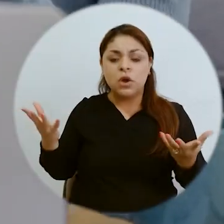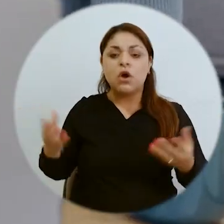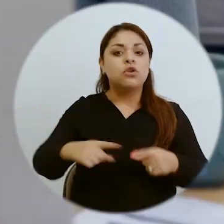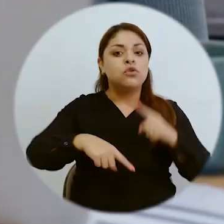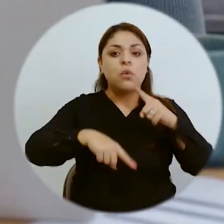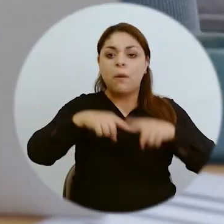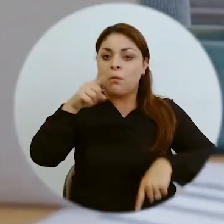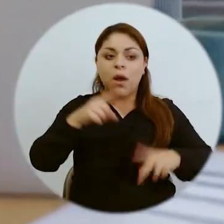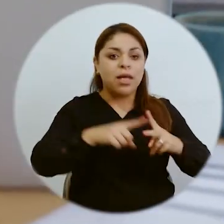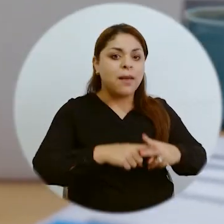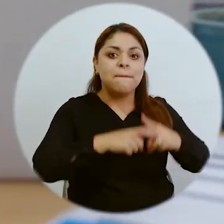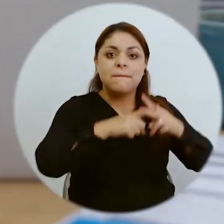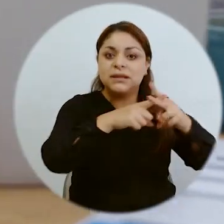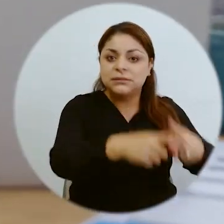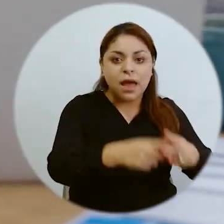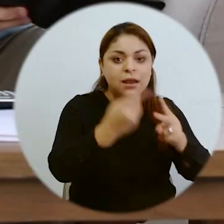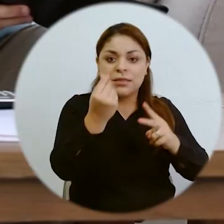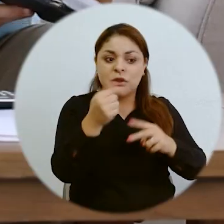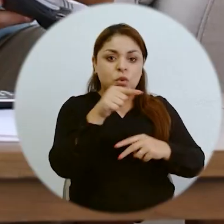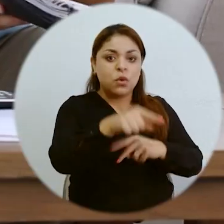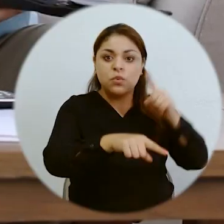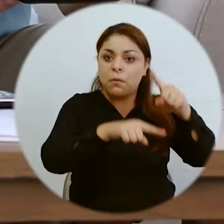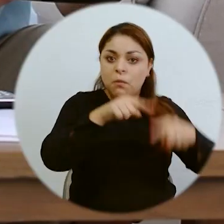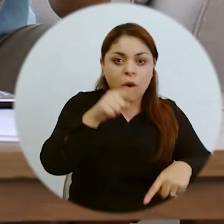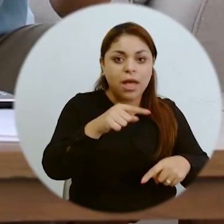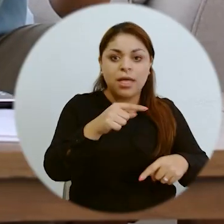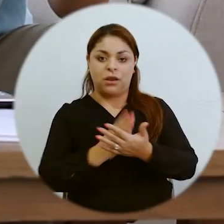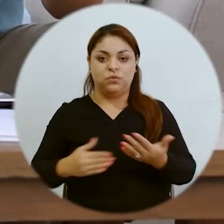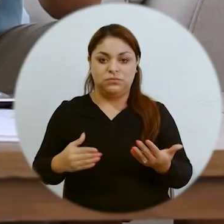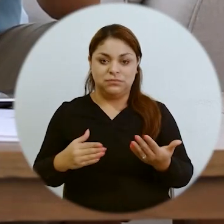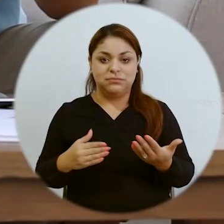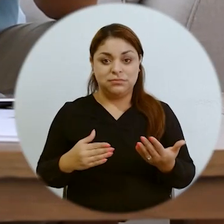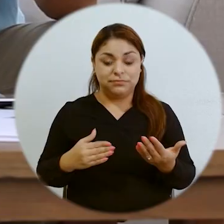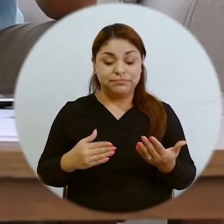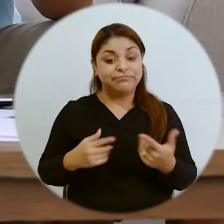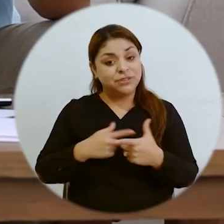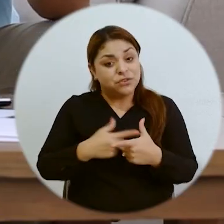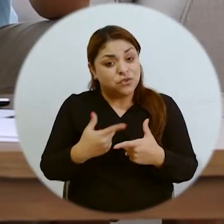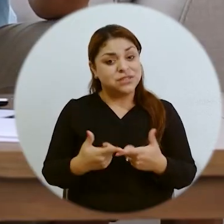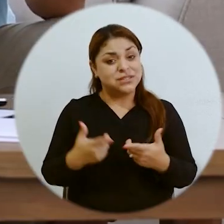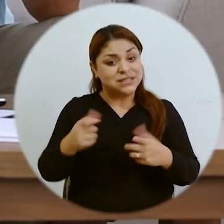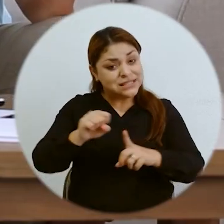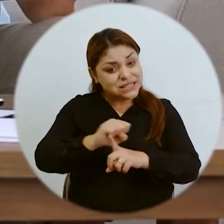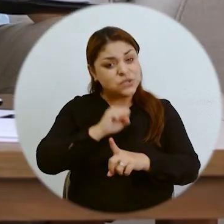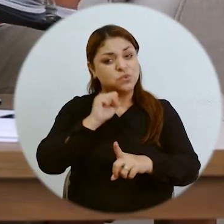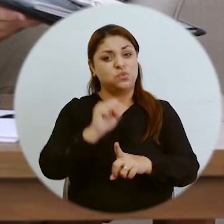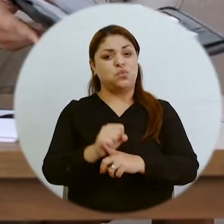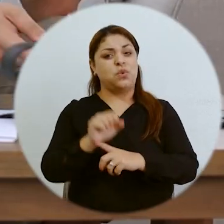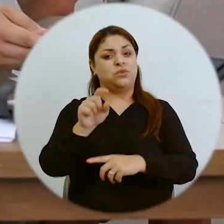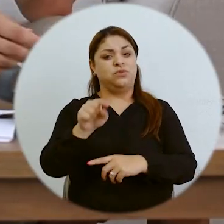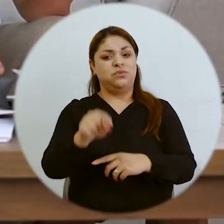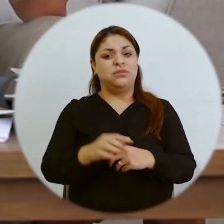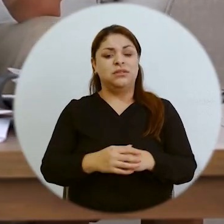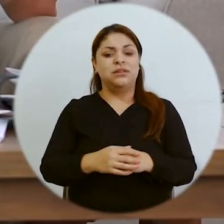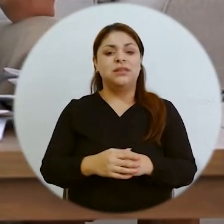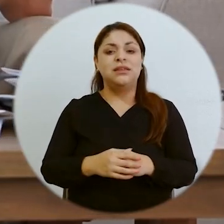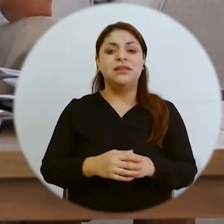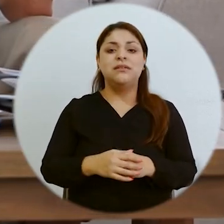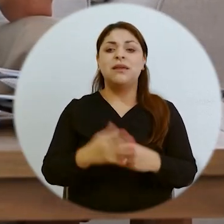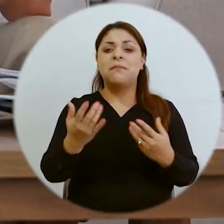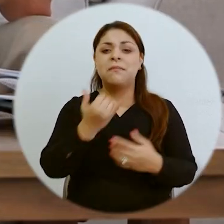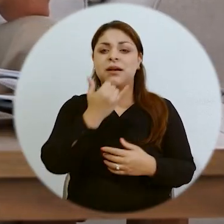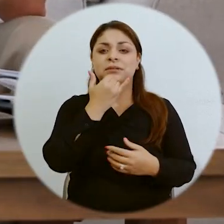nivel de gente está con sobreendeudamientos, es porque el sistema lo está permitiendo. Aquí hay que hacer política pública para defender a